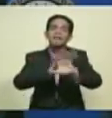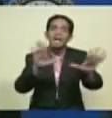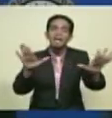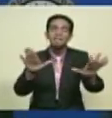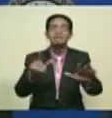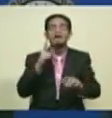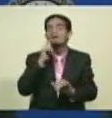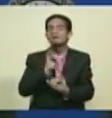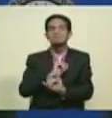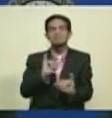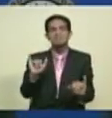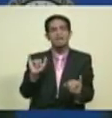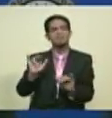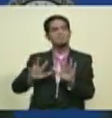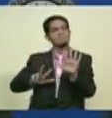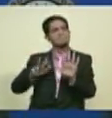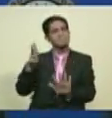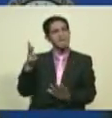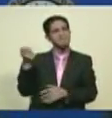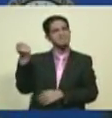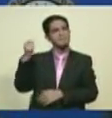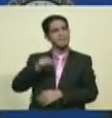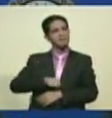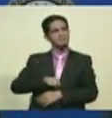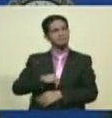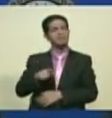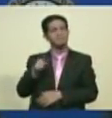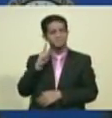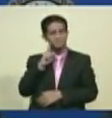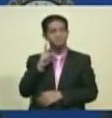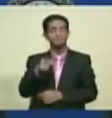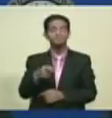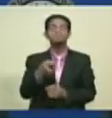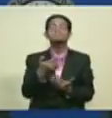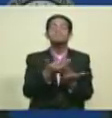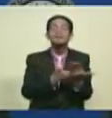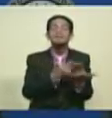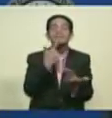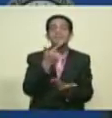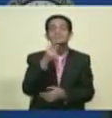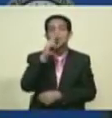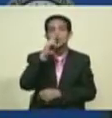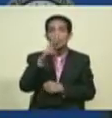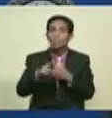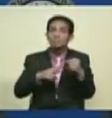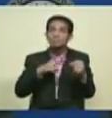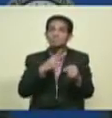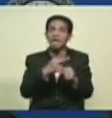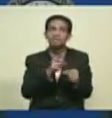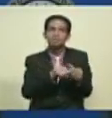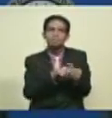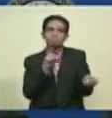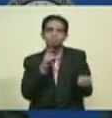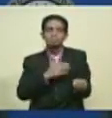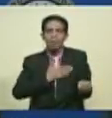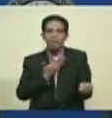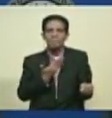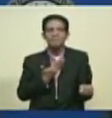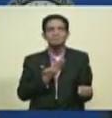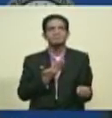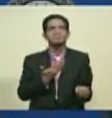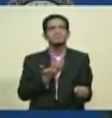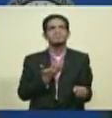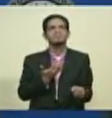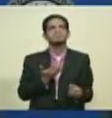meses de la decisión de Venezuela. La carta establece que son 2 años. Tú me preguntabas por la... No puedo yo adelantar porque ni